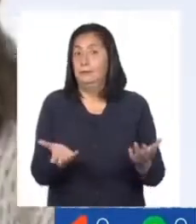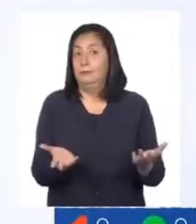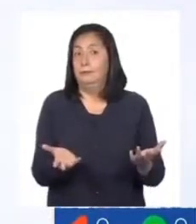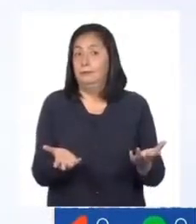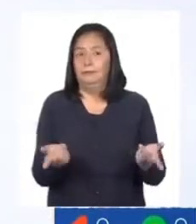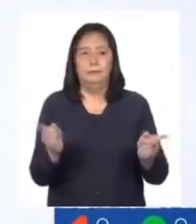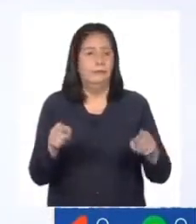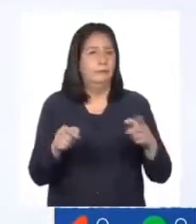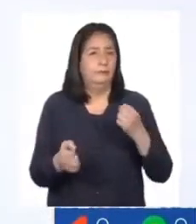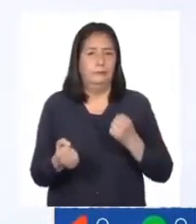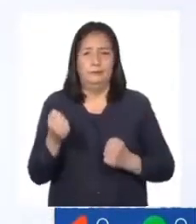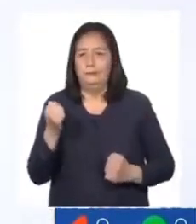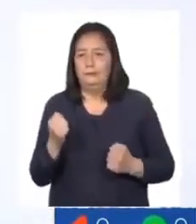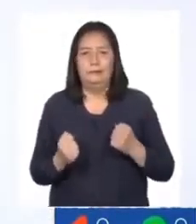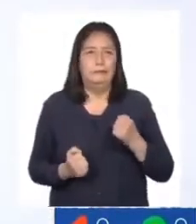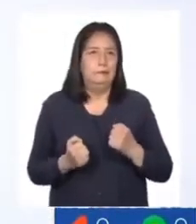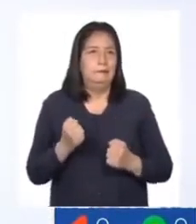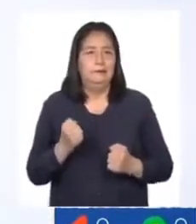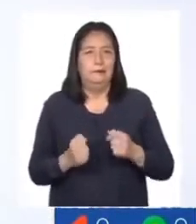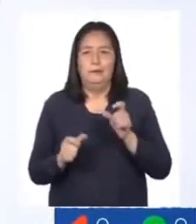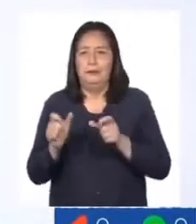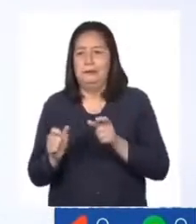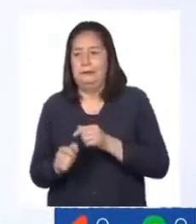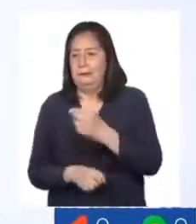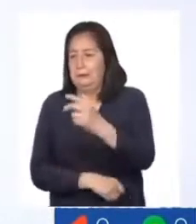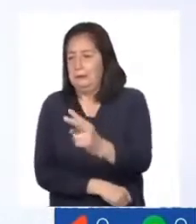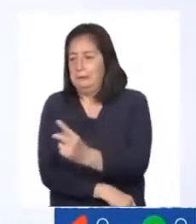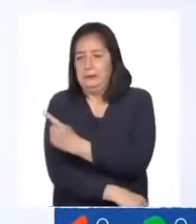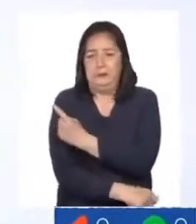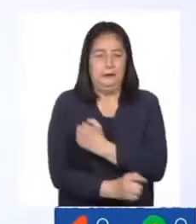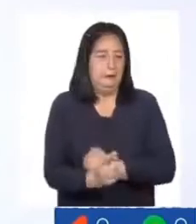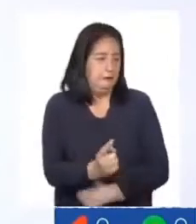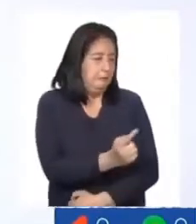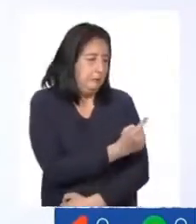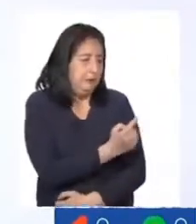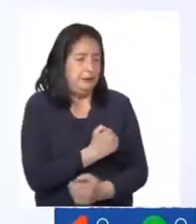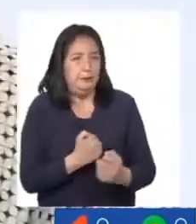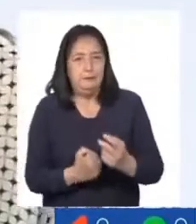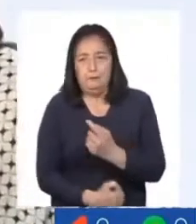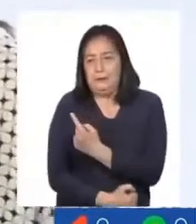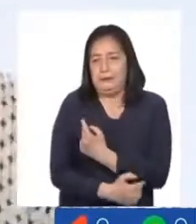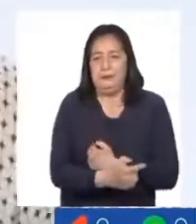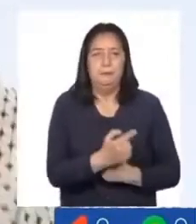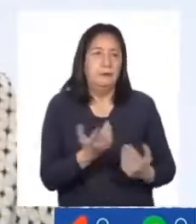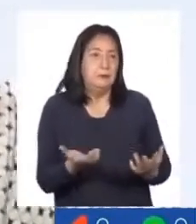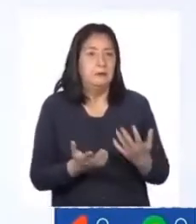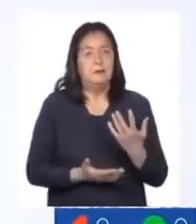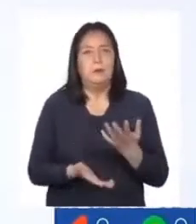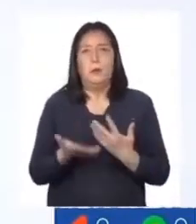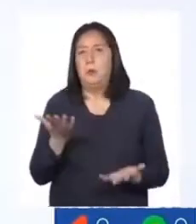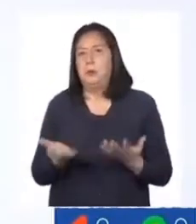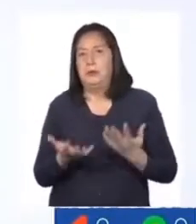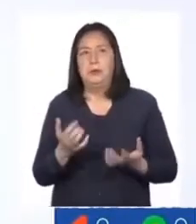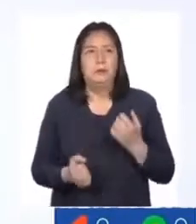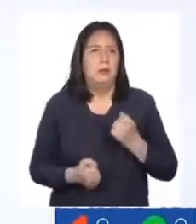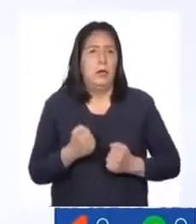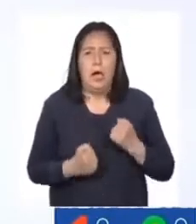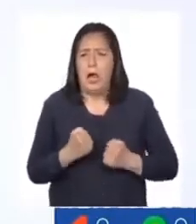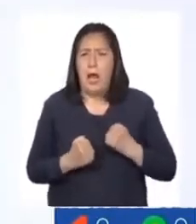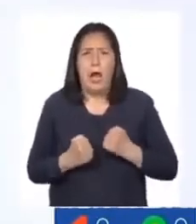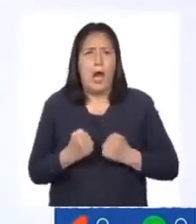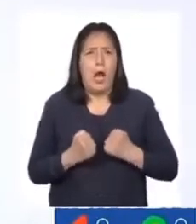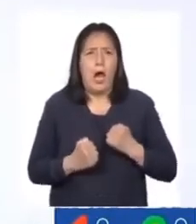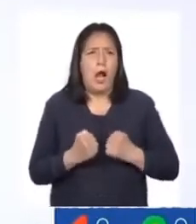Cuando corremos, esquivamos a algunas personas u objetos frente a nosotros. O quizás corremos muy